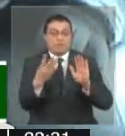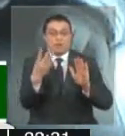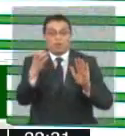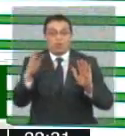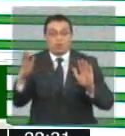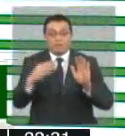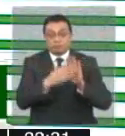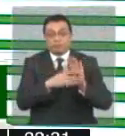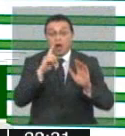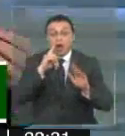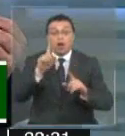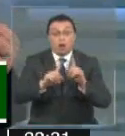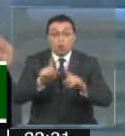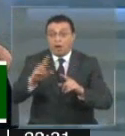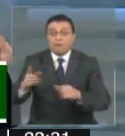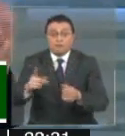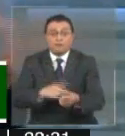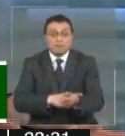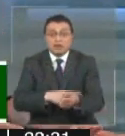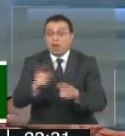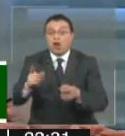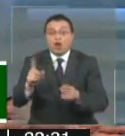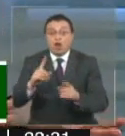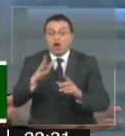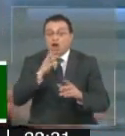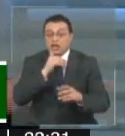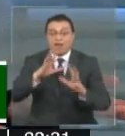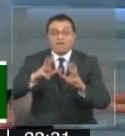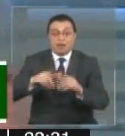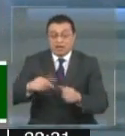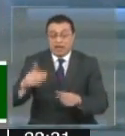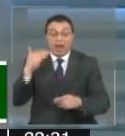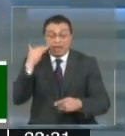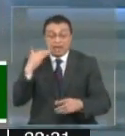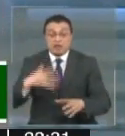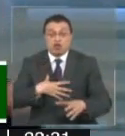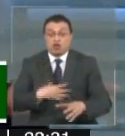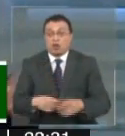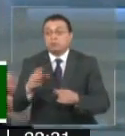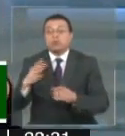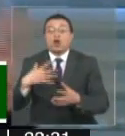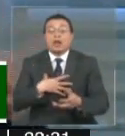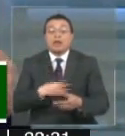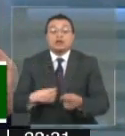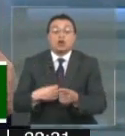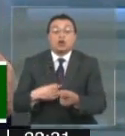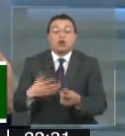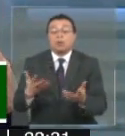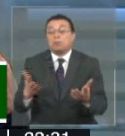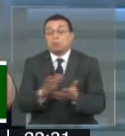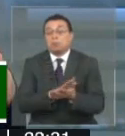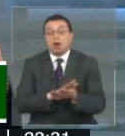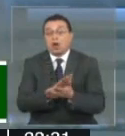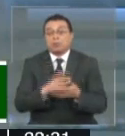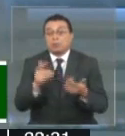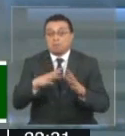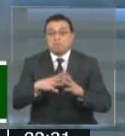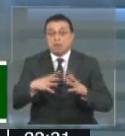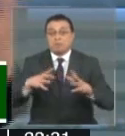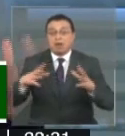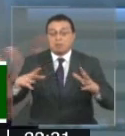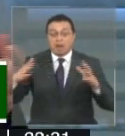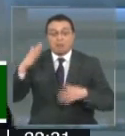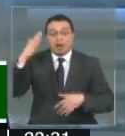hay familias, hay lugares que no quieren recibir a familias con niños, por ejemplo, en general, yo creo que cada vez más